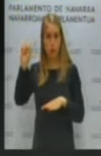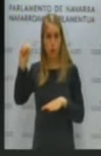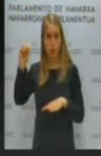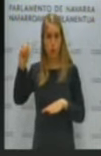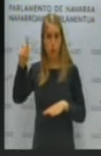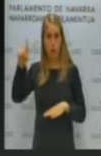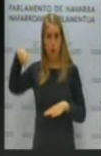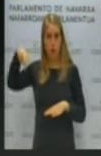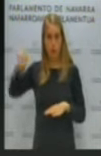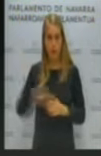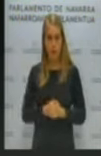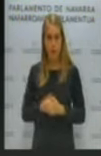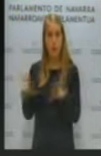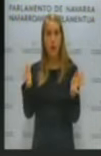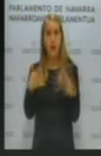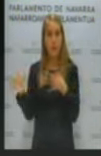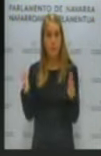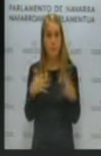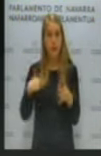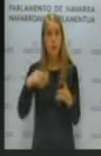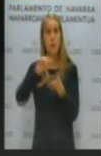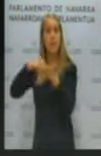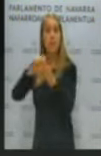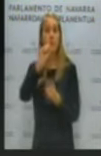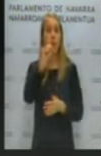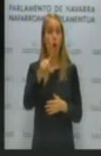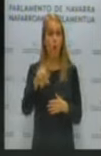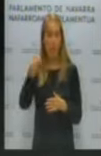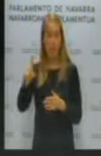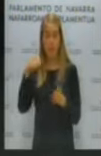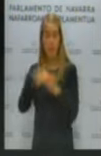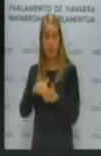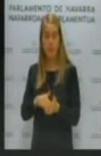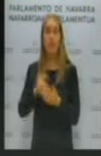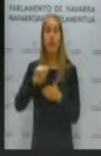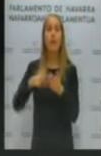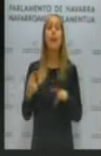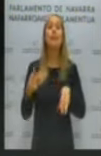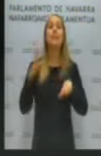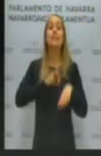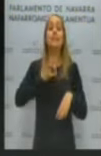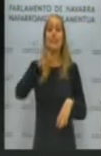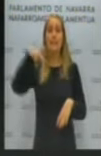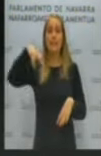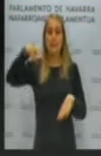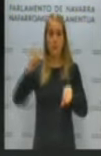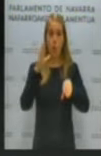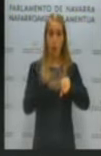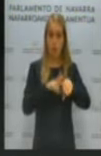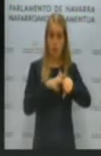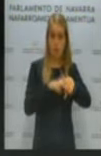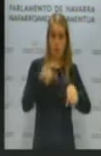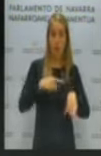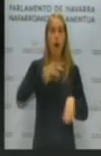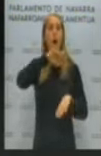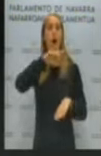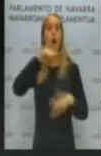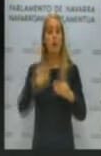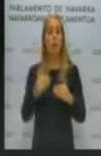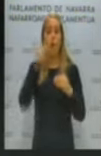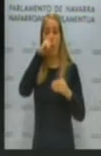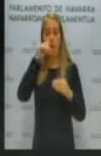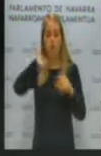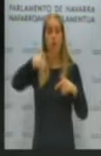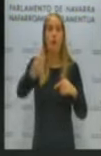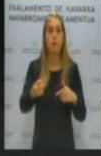En marzo también se recogen 11.000 firmas. En marzo la señora de Simón, de Izquierda-Esquerra, se alegra de que en 2018-19, en ese curso,